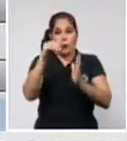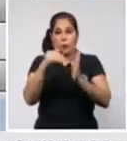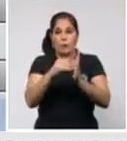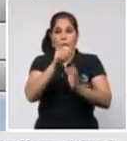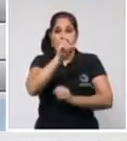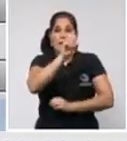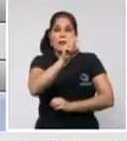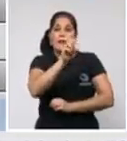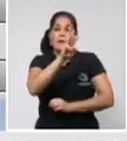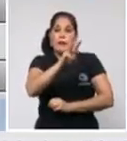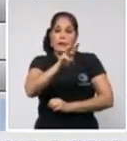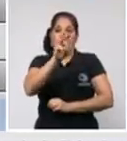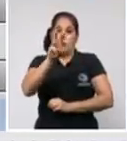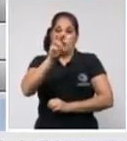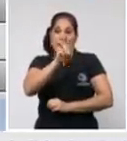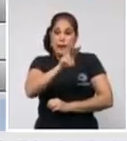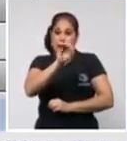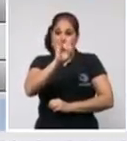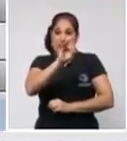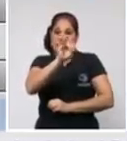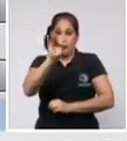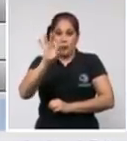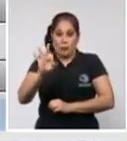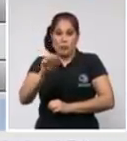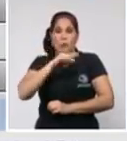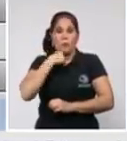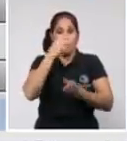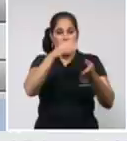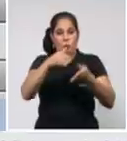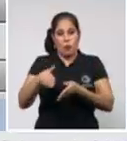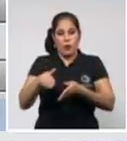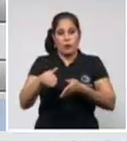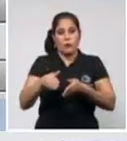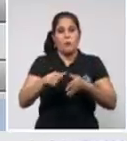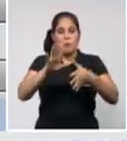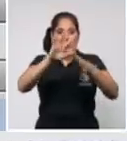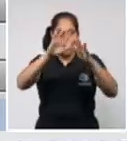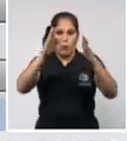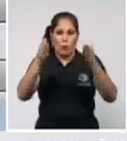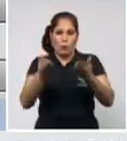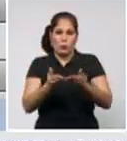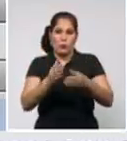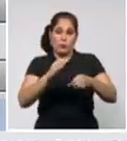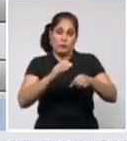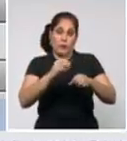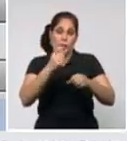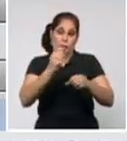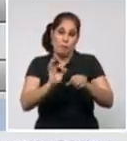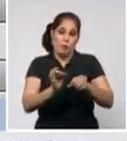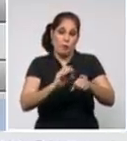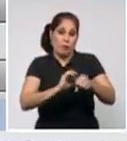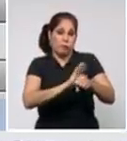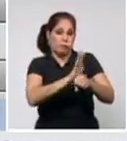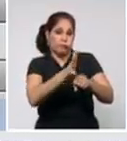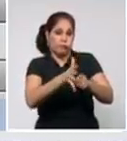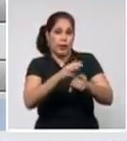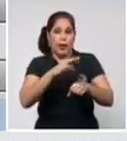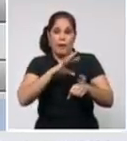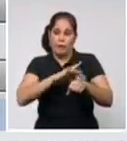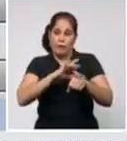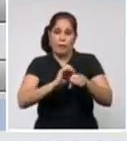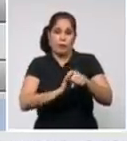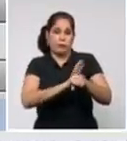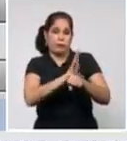2.678 personas que han perdido la vida como consecuencia de esta enfermedad, lo cual, como había dicho, da una